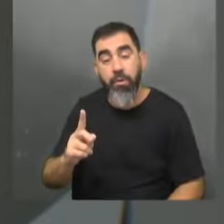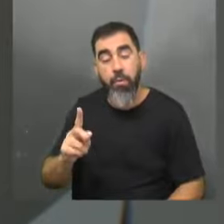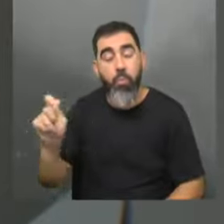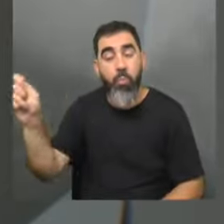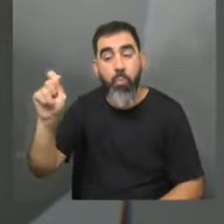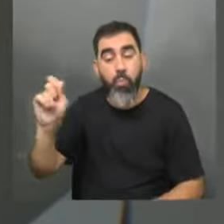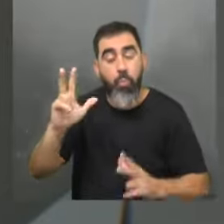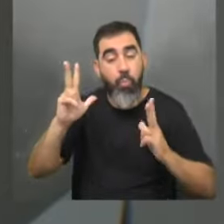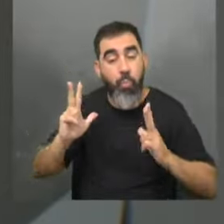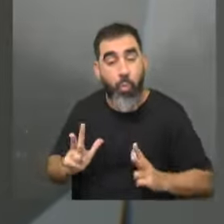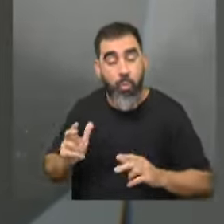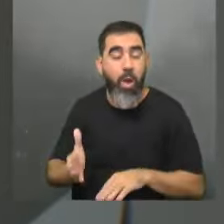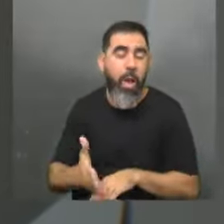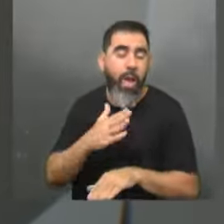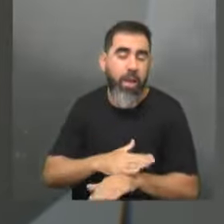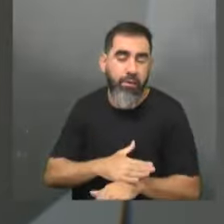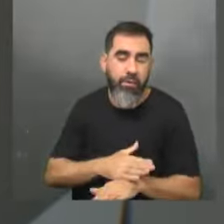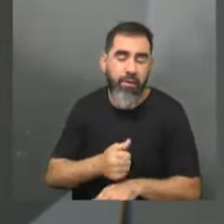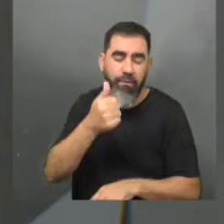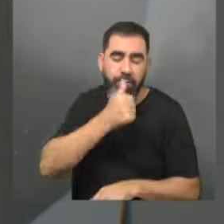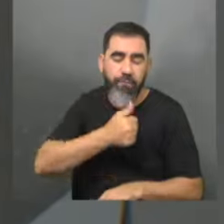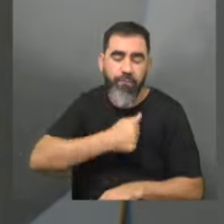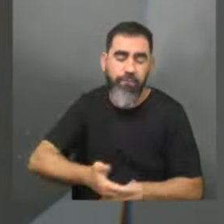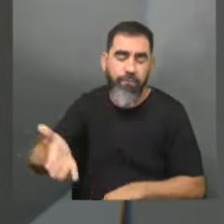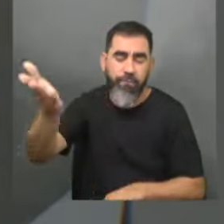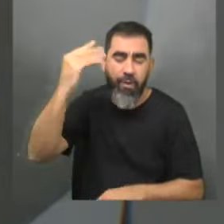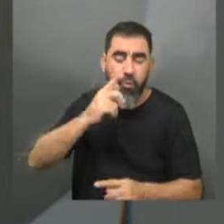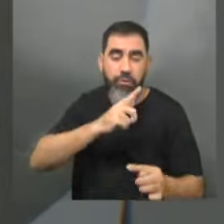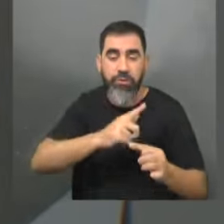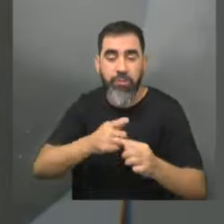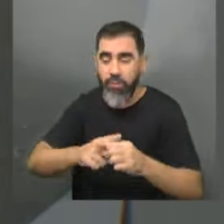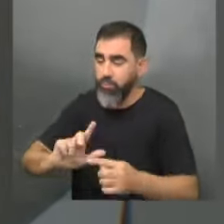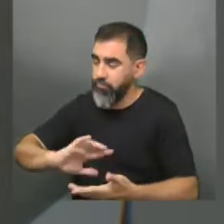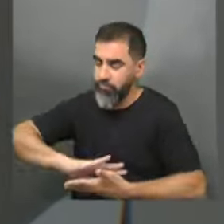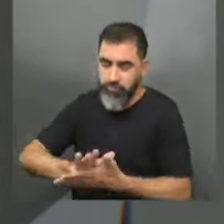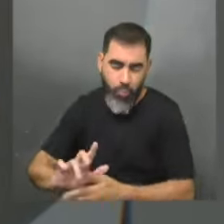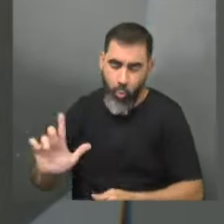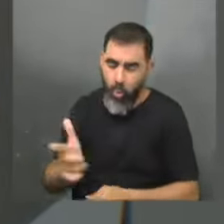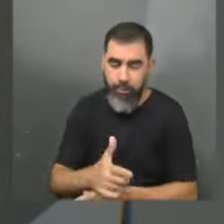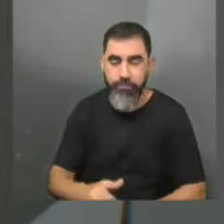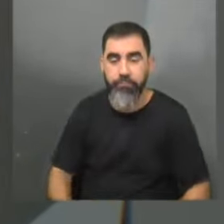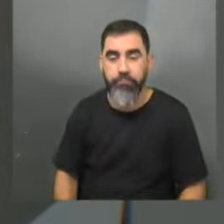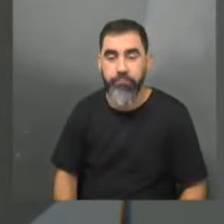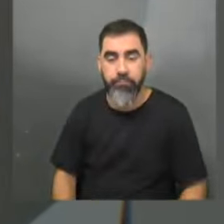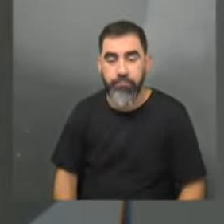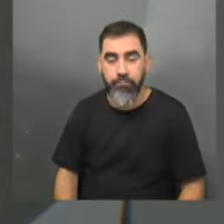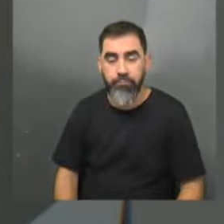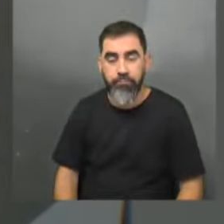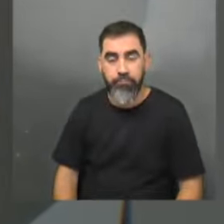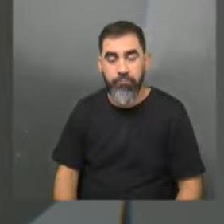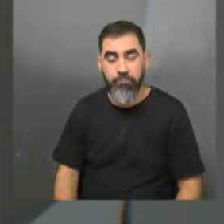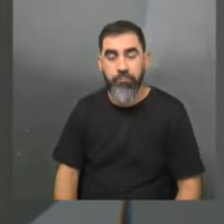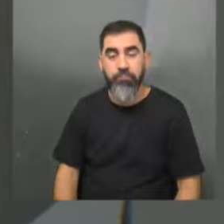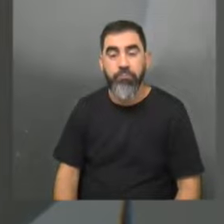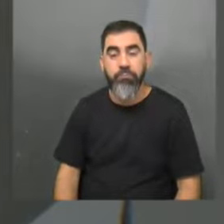público, porque antes existía otro, el viejo cementerio, como se llamaba, que ahora no existe más, obviamente. Y bueno, para seguir hablando